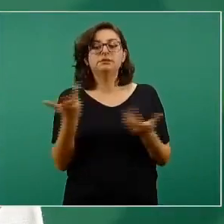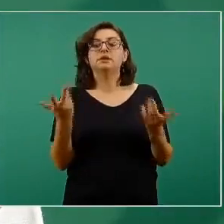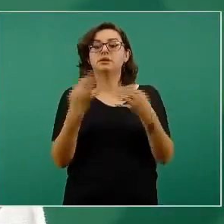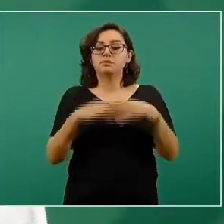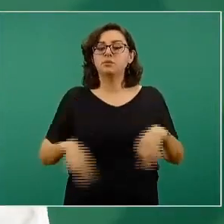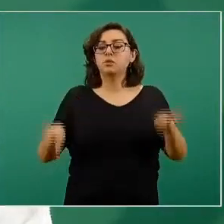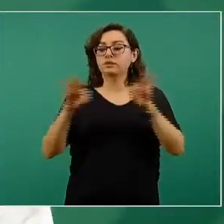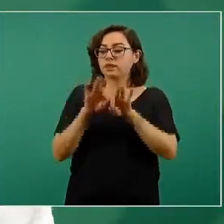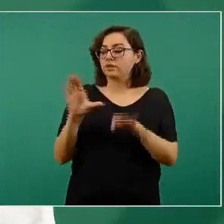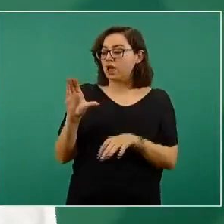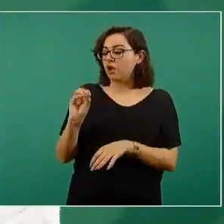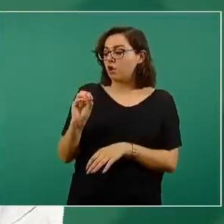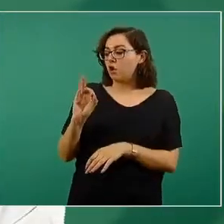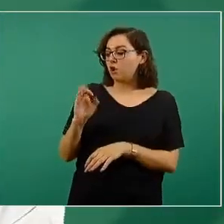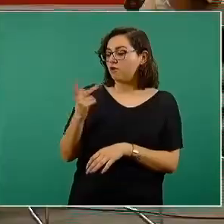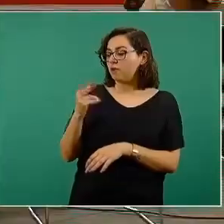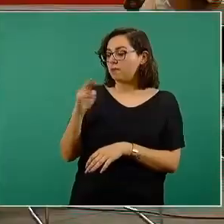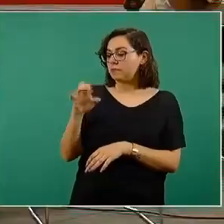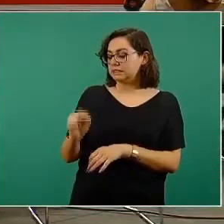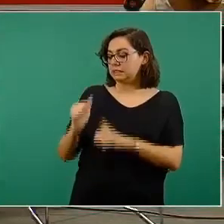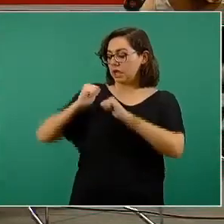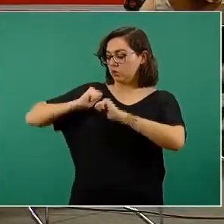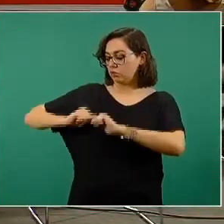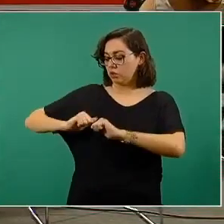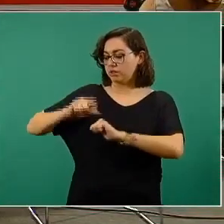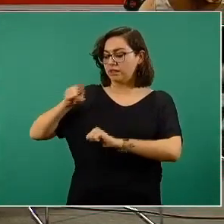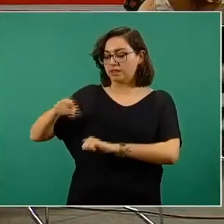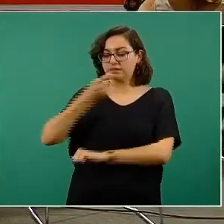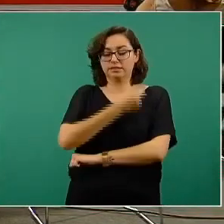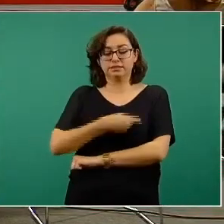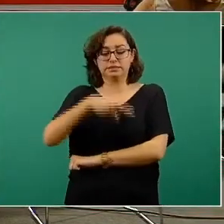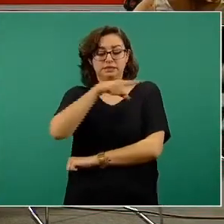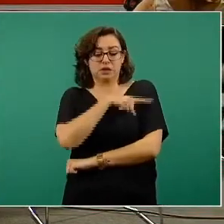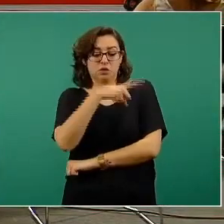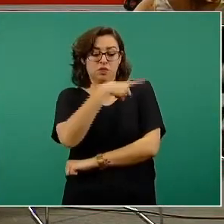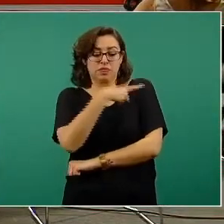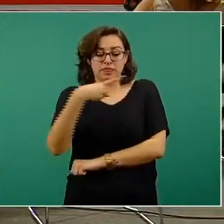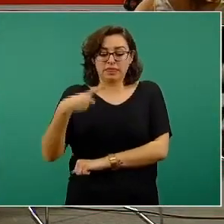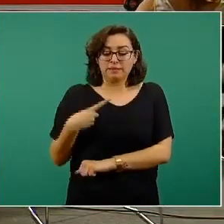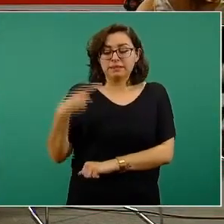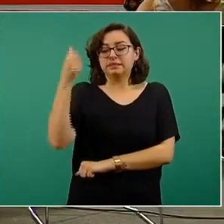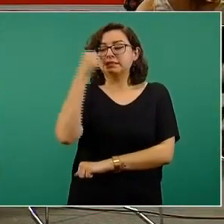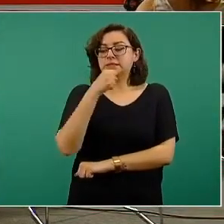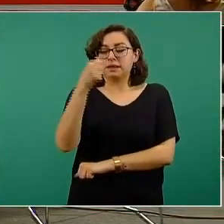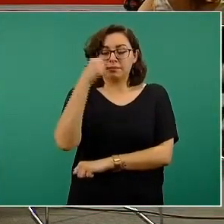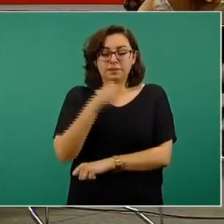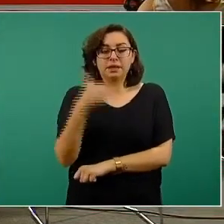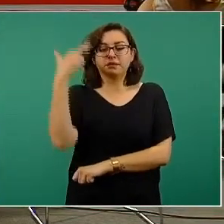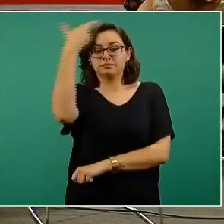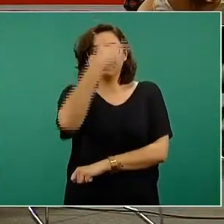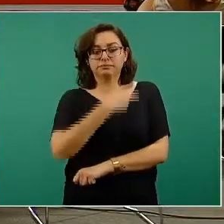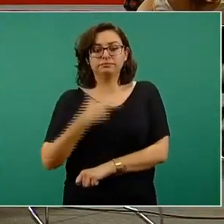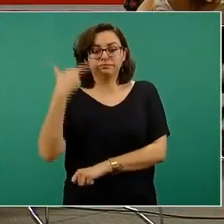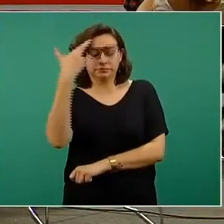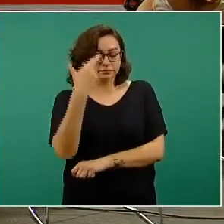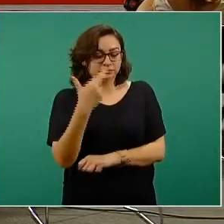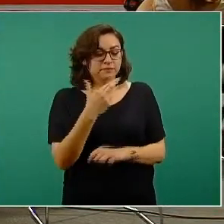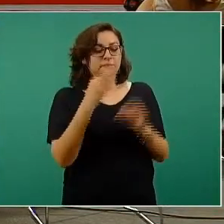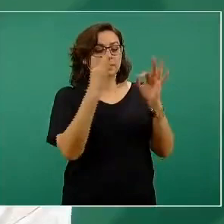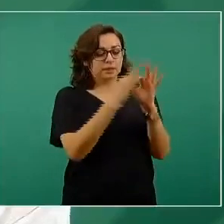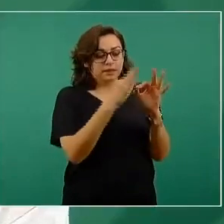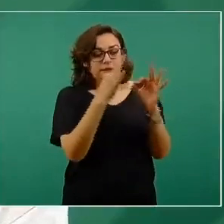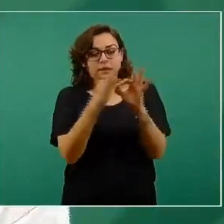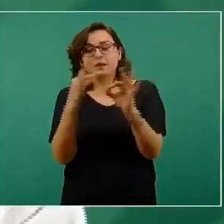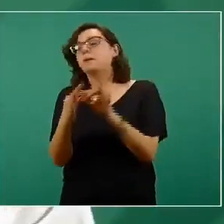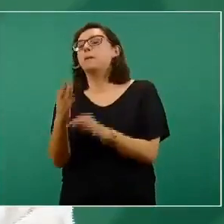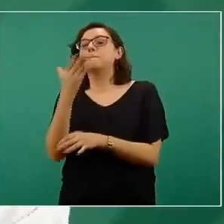autoridad sanitaria, en este caso COFEPRIS, tome cada uno de los pasos el tiempo que necesita, pero a la vez que